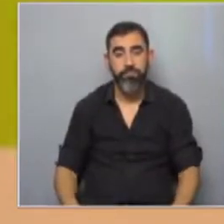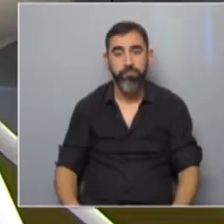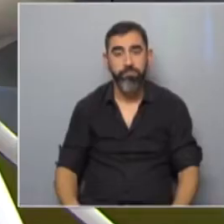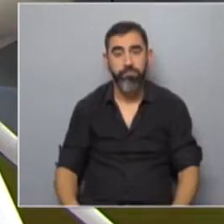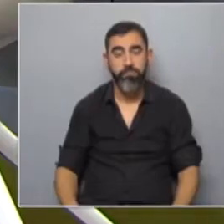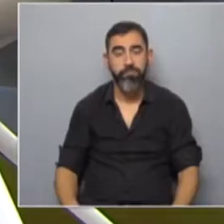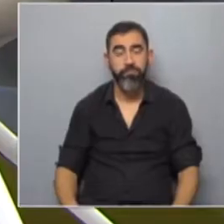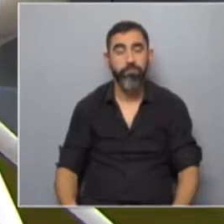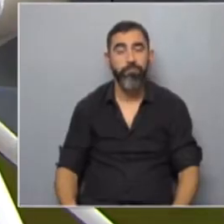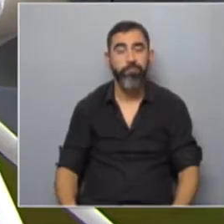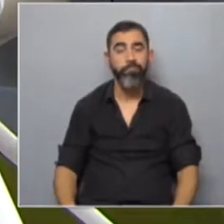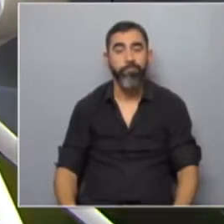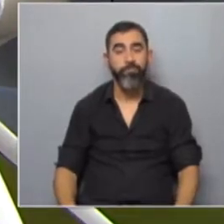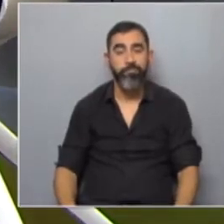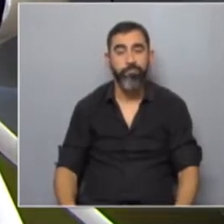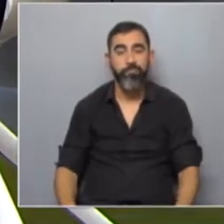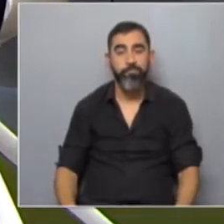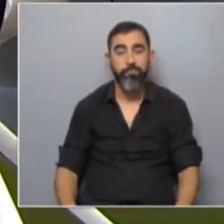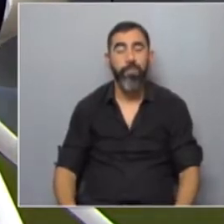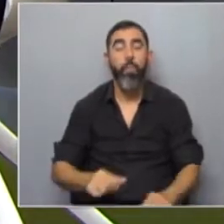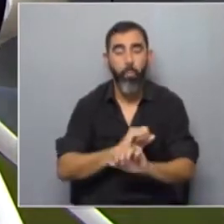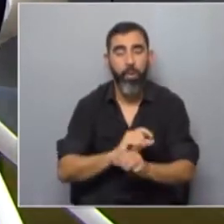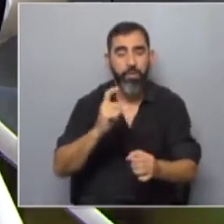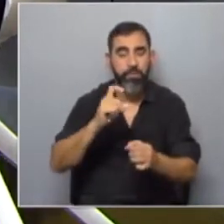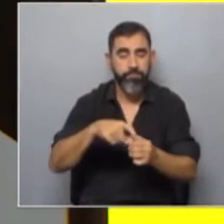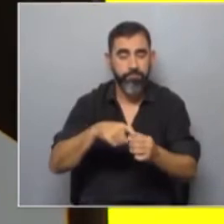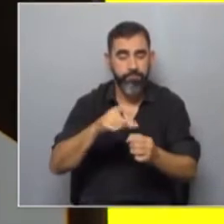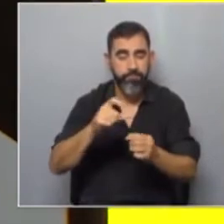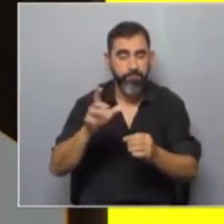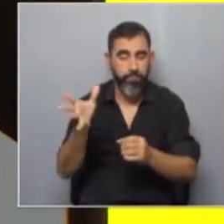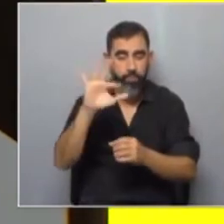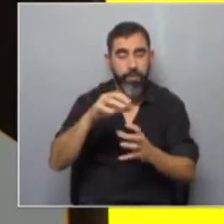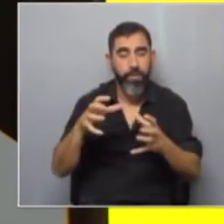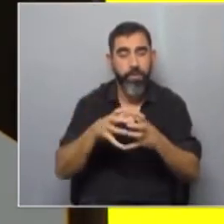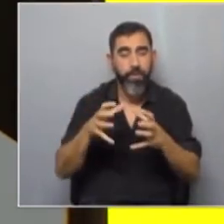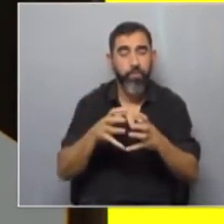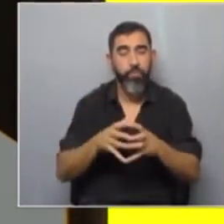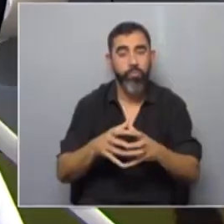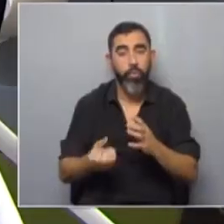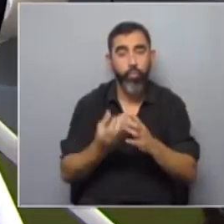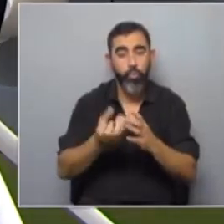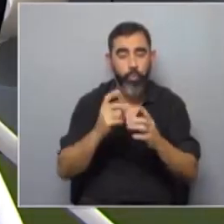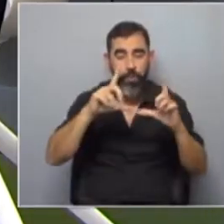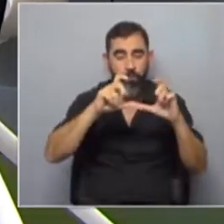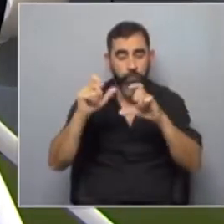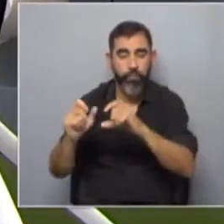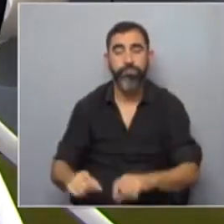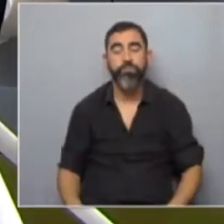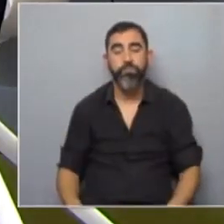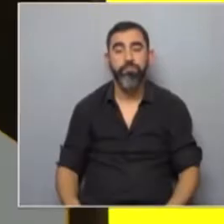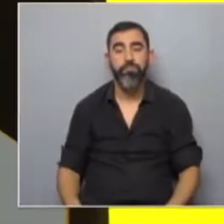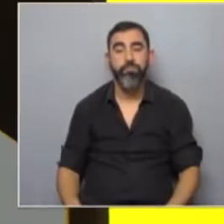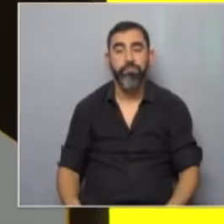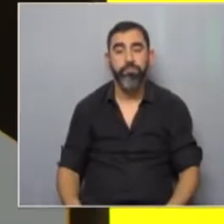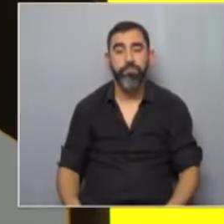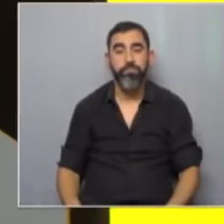todos los bichos que nos quedaron afuera hoy. Perfecto. Esperemos que sí, vamos a ver qué suerte tenemos de acá a la finalización de la redacción del libro, pero ojalá que sí.